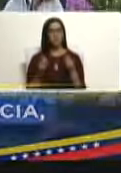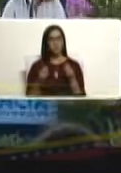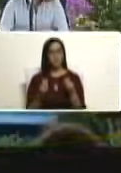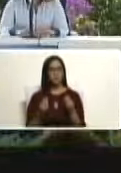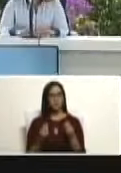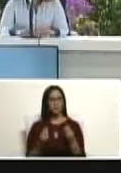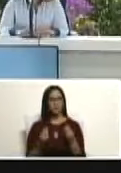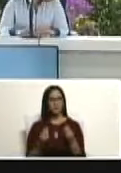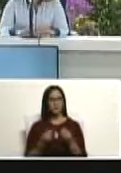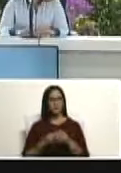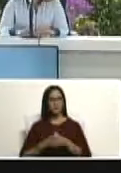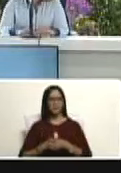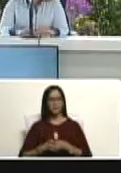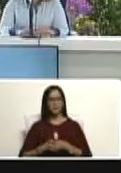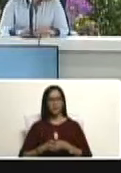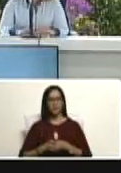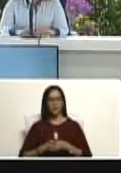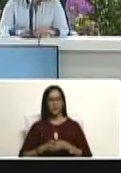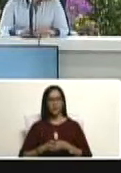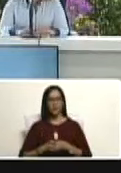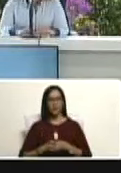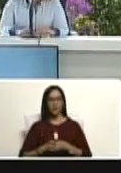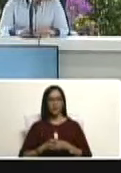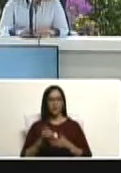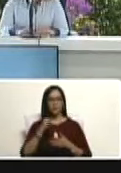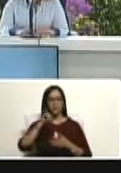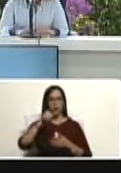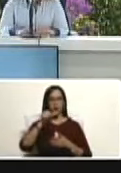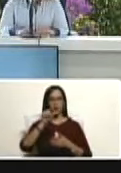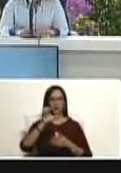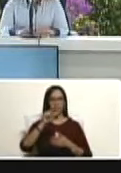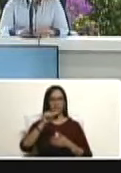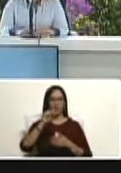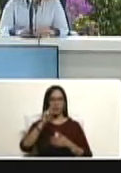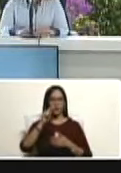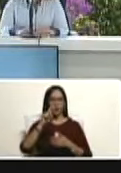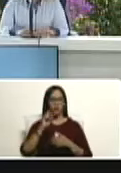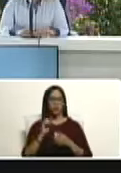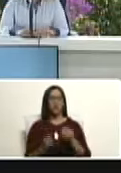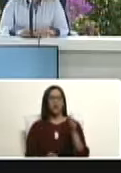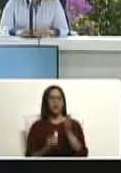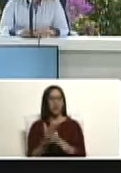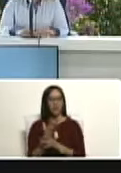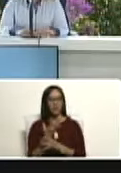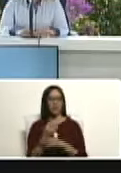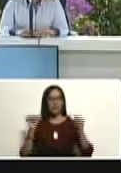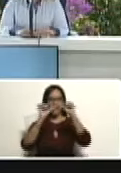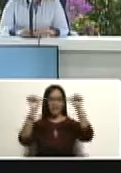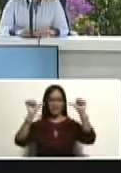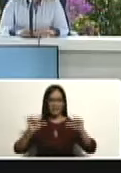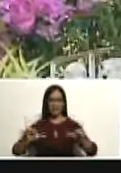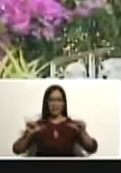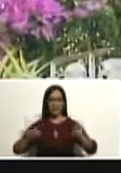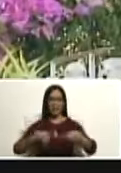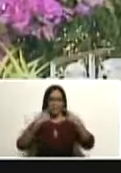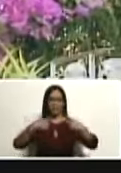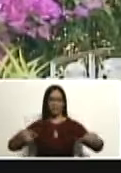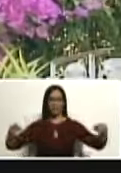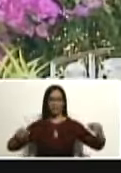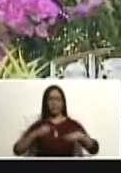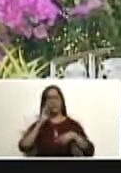al maestro José Antonio Abreu, creador del sistema de orquesta Simón